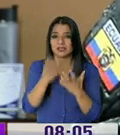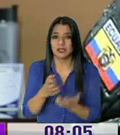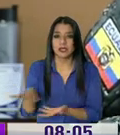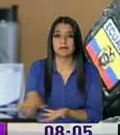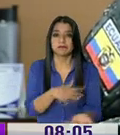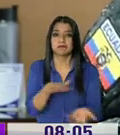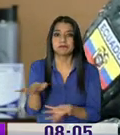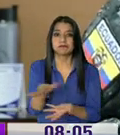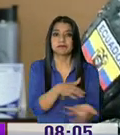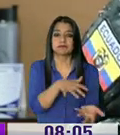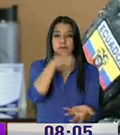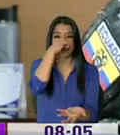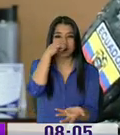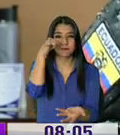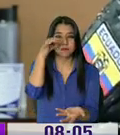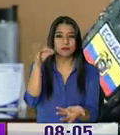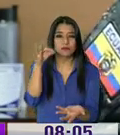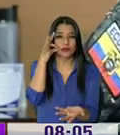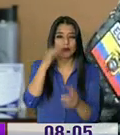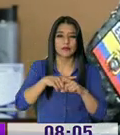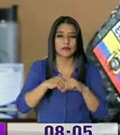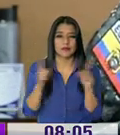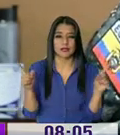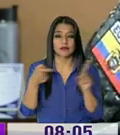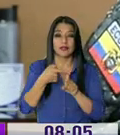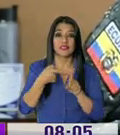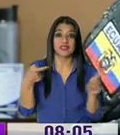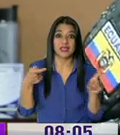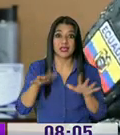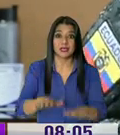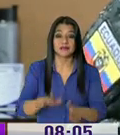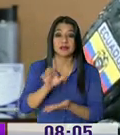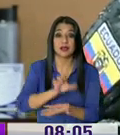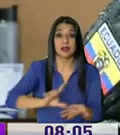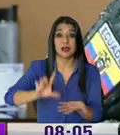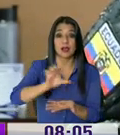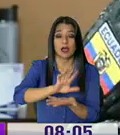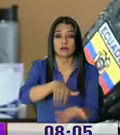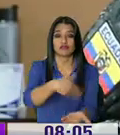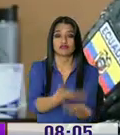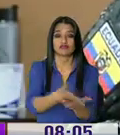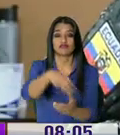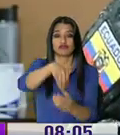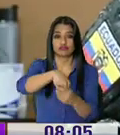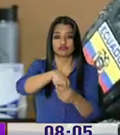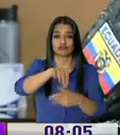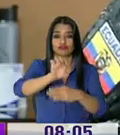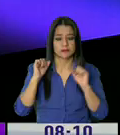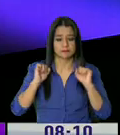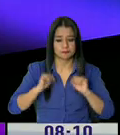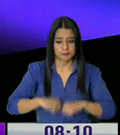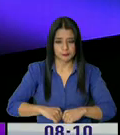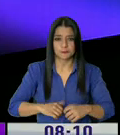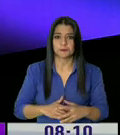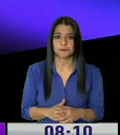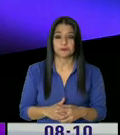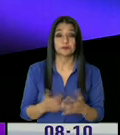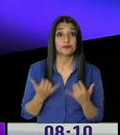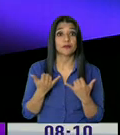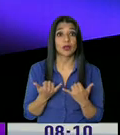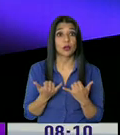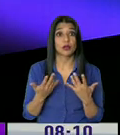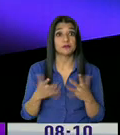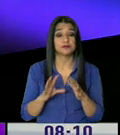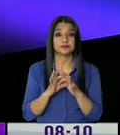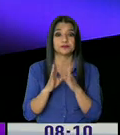traficar desde la parte de lo que es Lago Agrio hacia el interior del país. Vamos ya